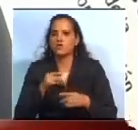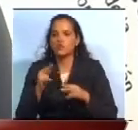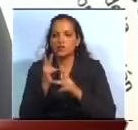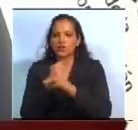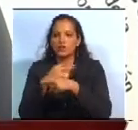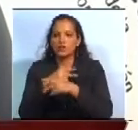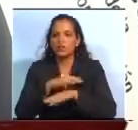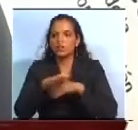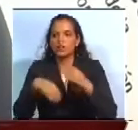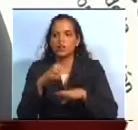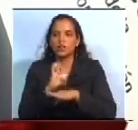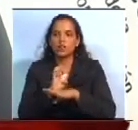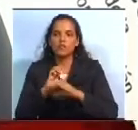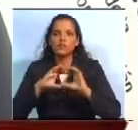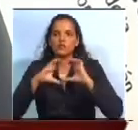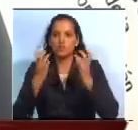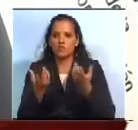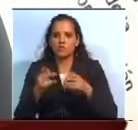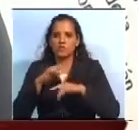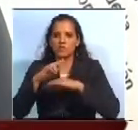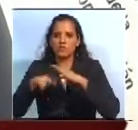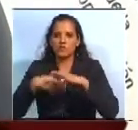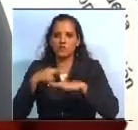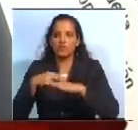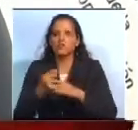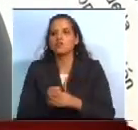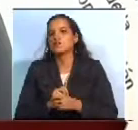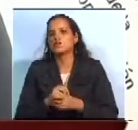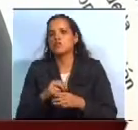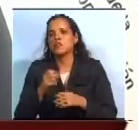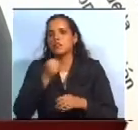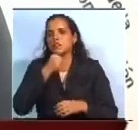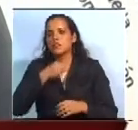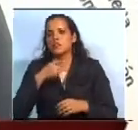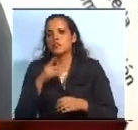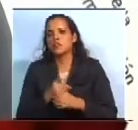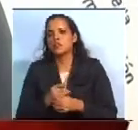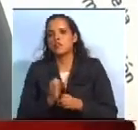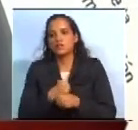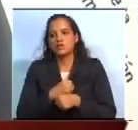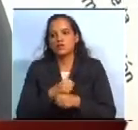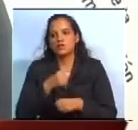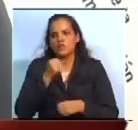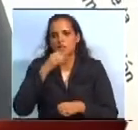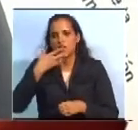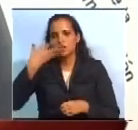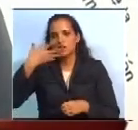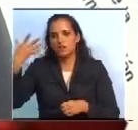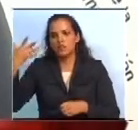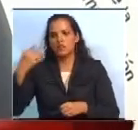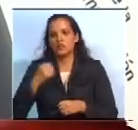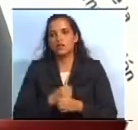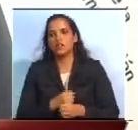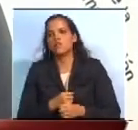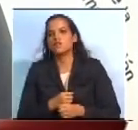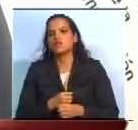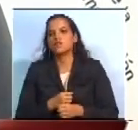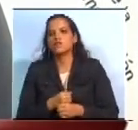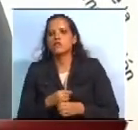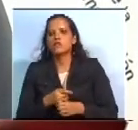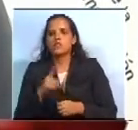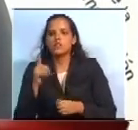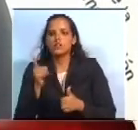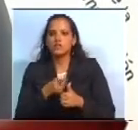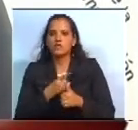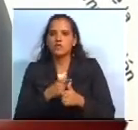productores nacionales e internacionales, ¿no? Los artistas podrán realizar la respectiva audición. Si uno